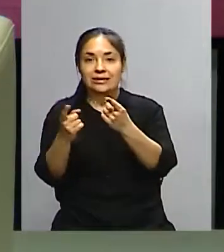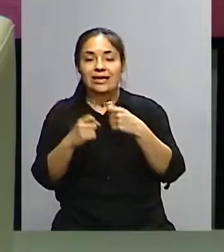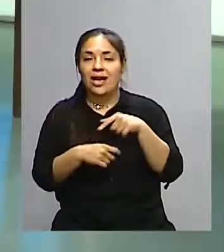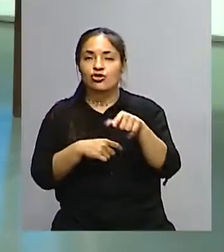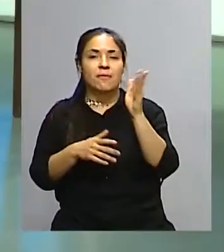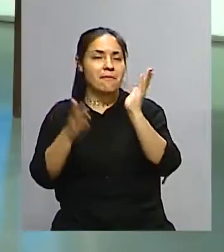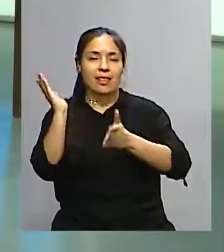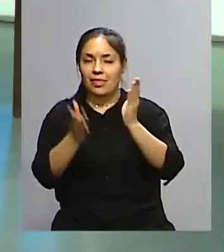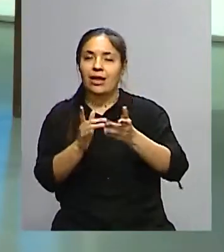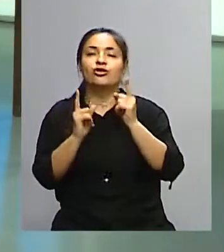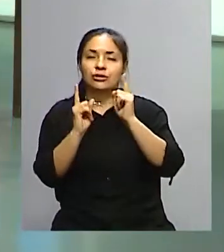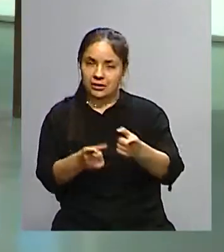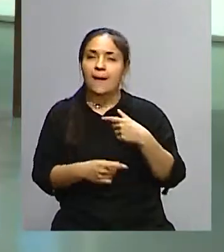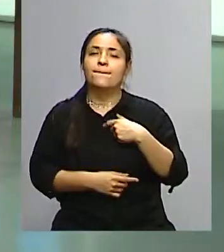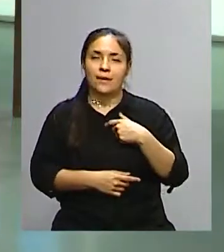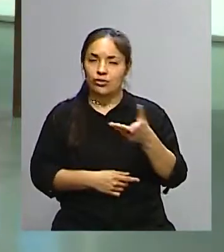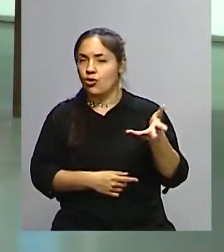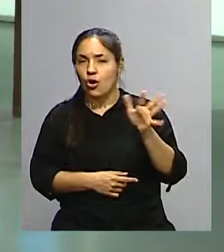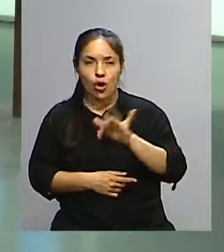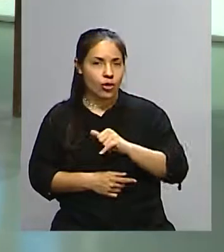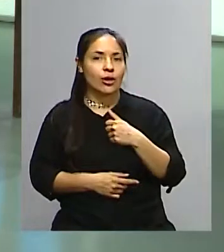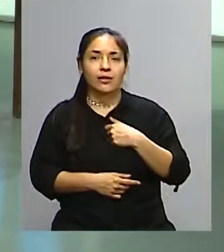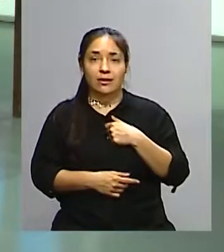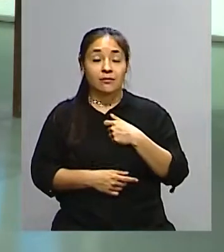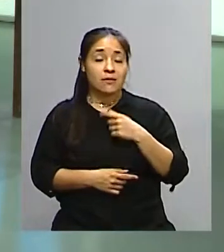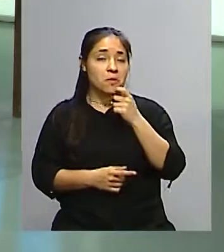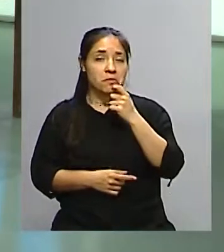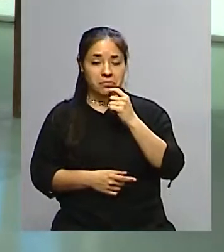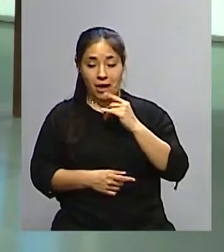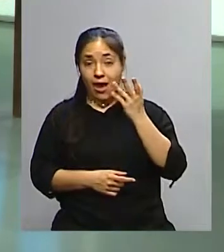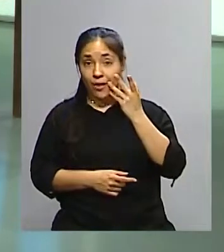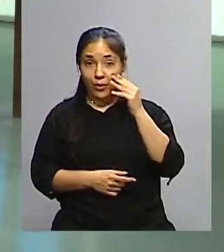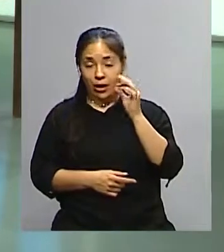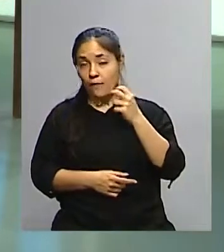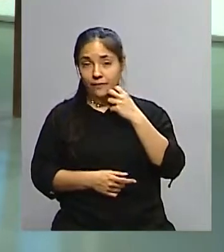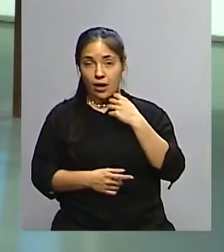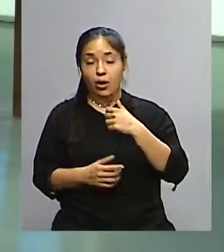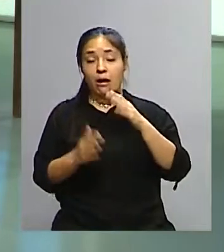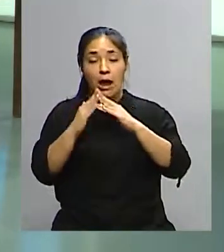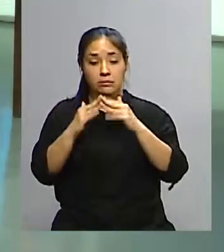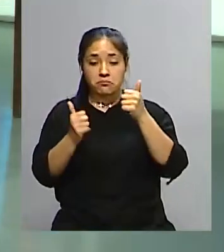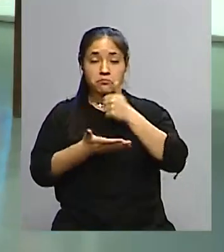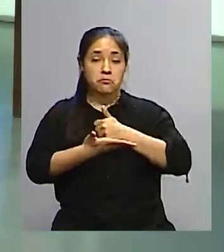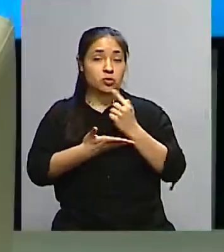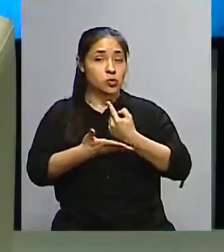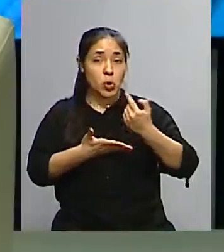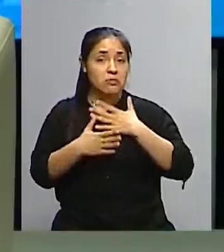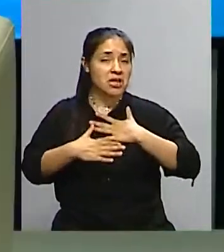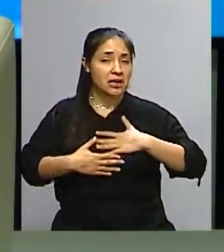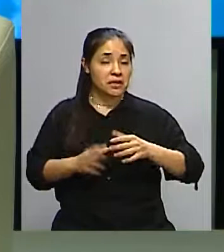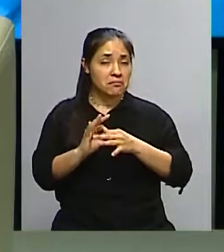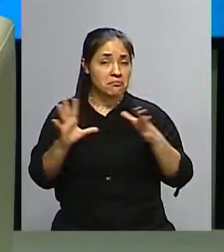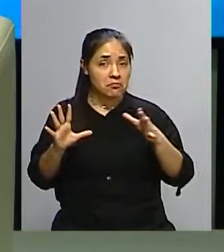da de manera también cotidiana, ¿no? Ver invadidos sus propios espacios, ¿no? Y lo que sucede en la